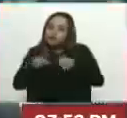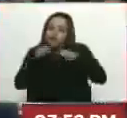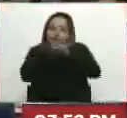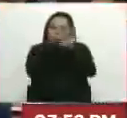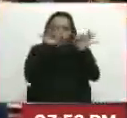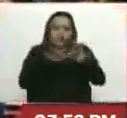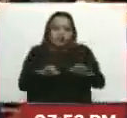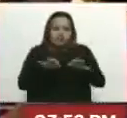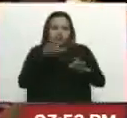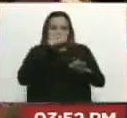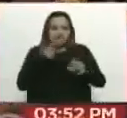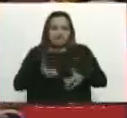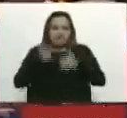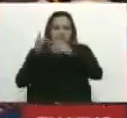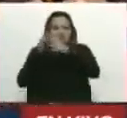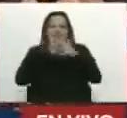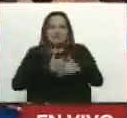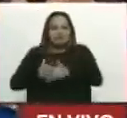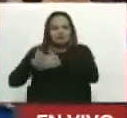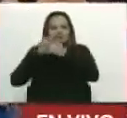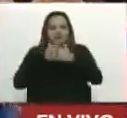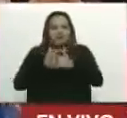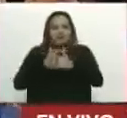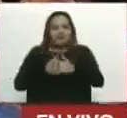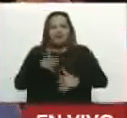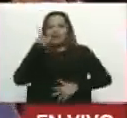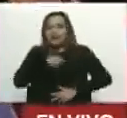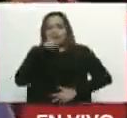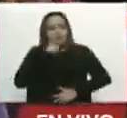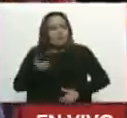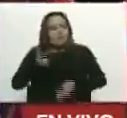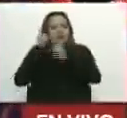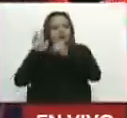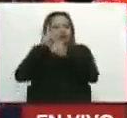carácter antiimperialista y antioligárquico.